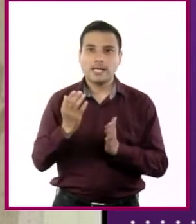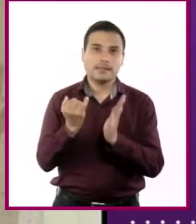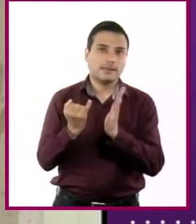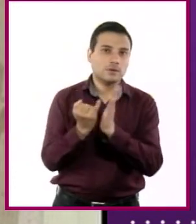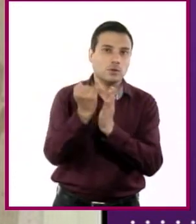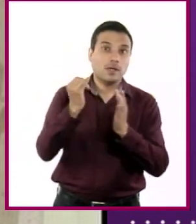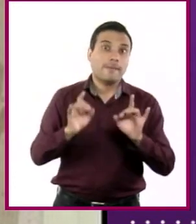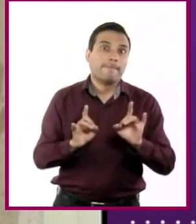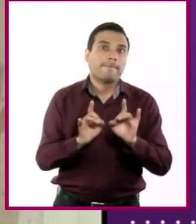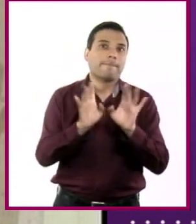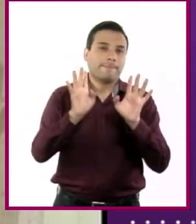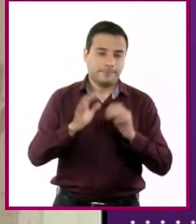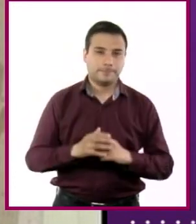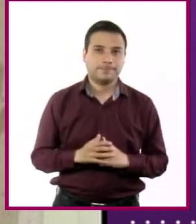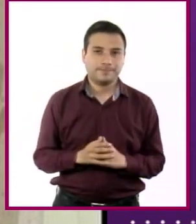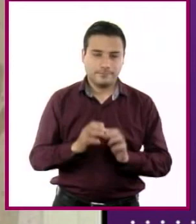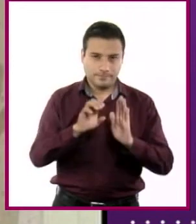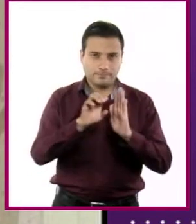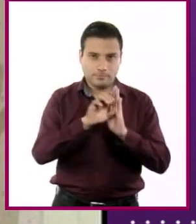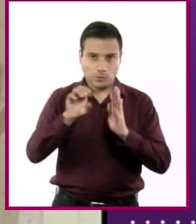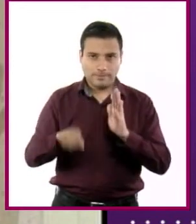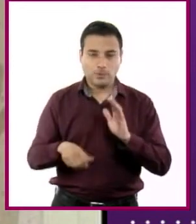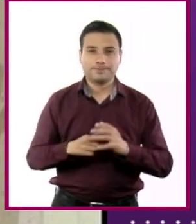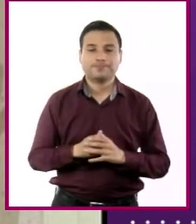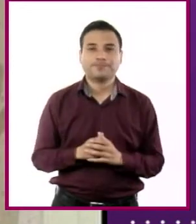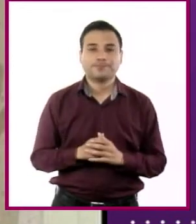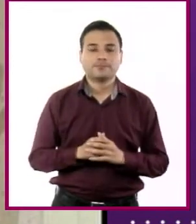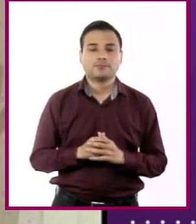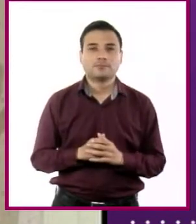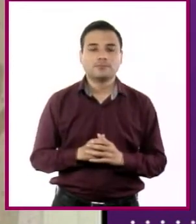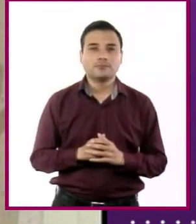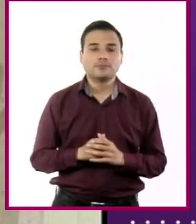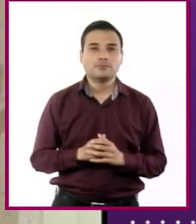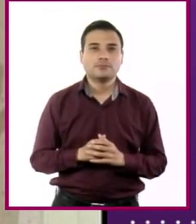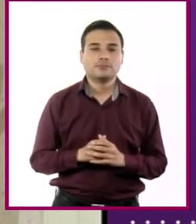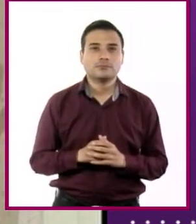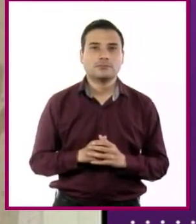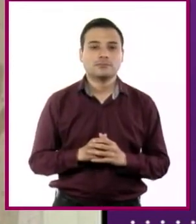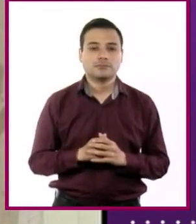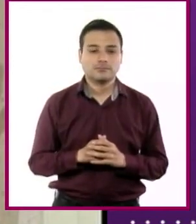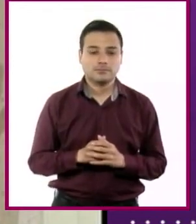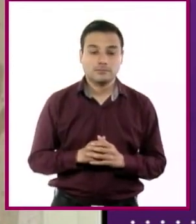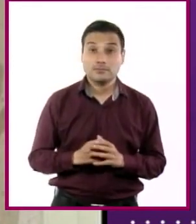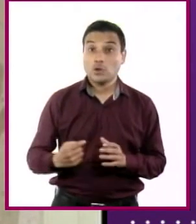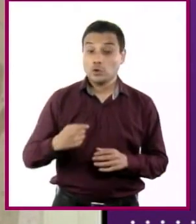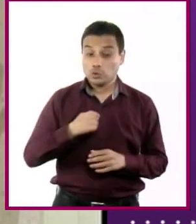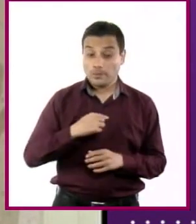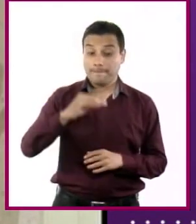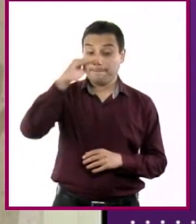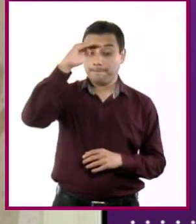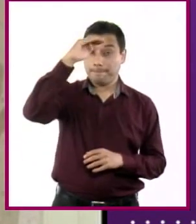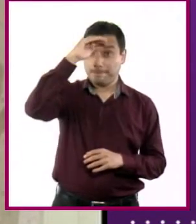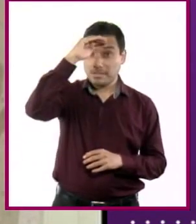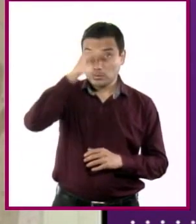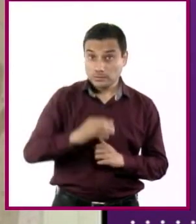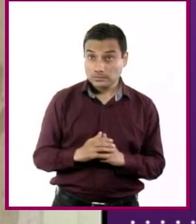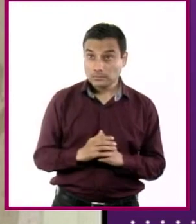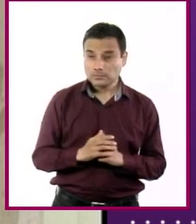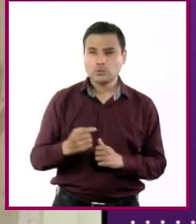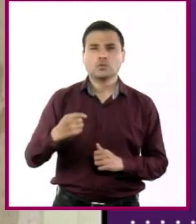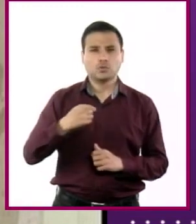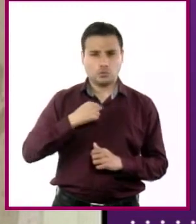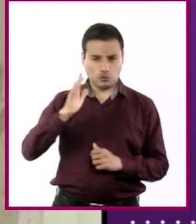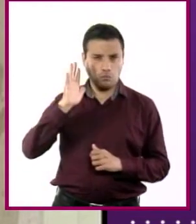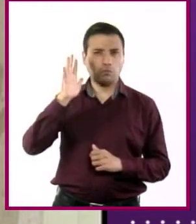forma espontánea. Por ejemplo, una predicción puede ser I think I will be the next president